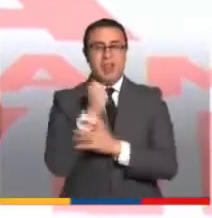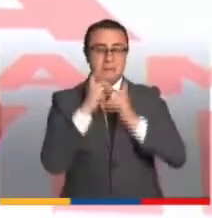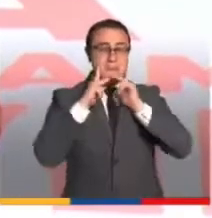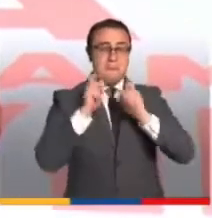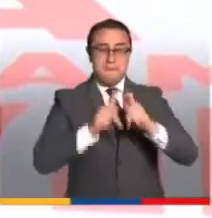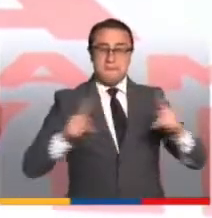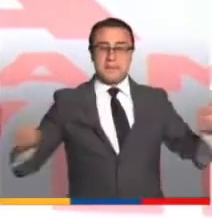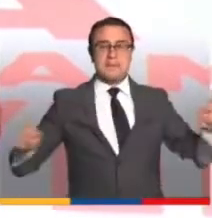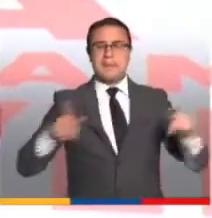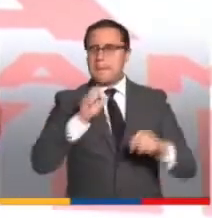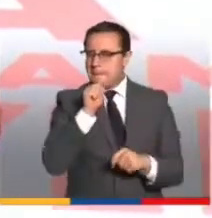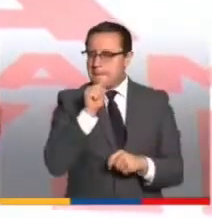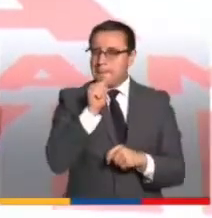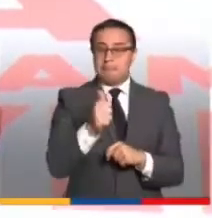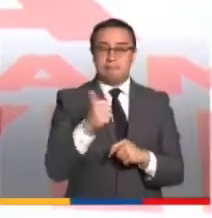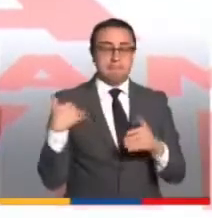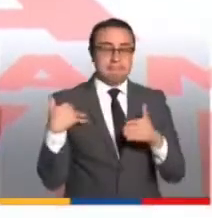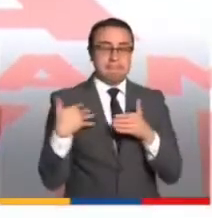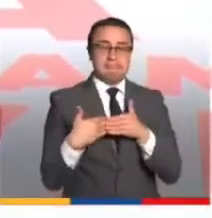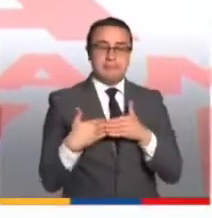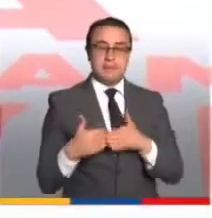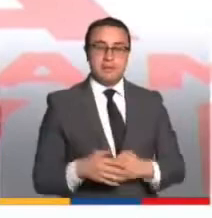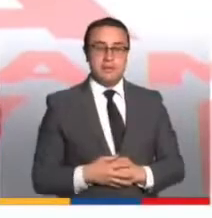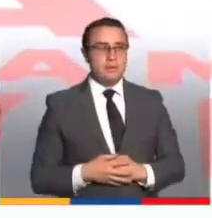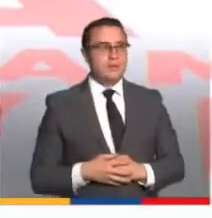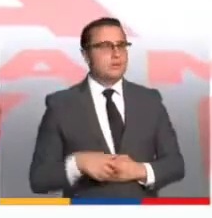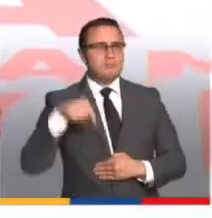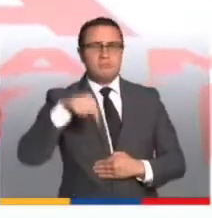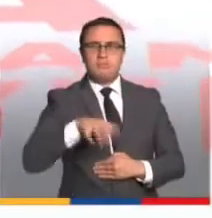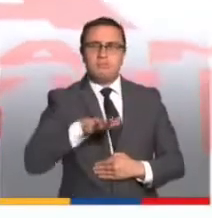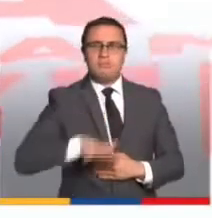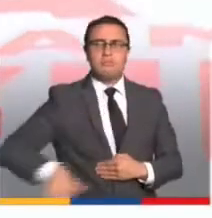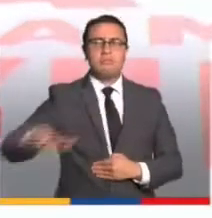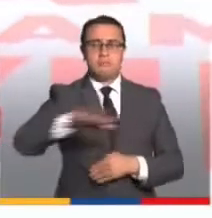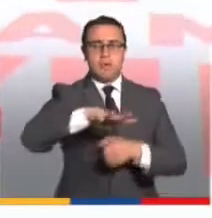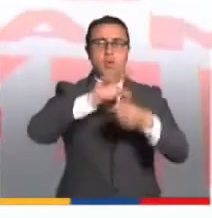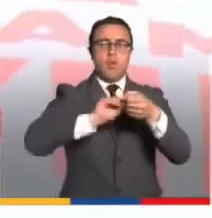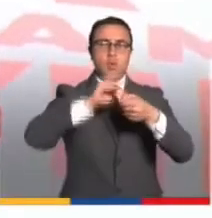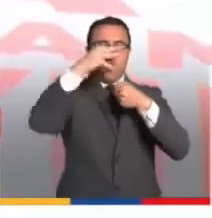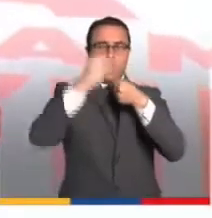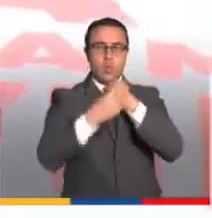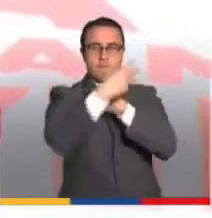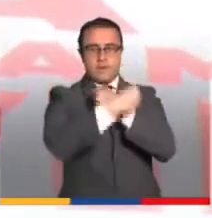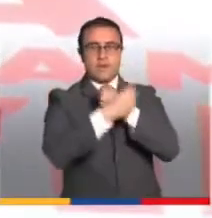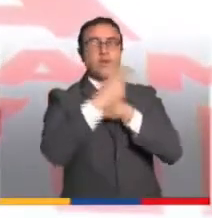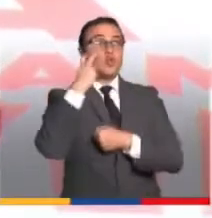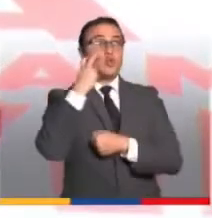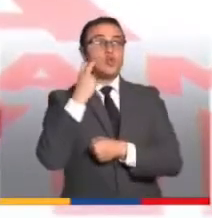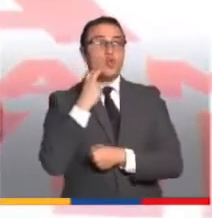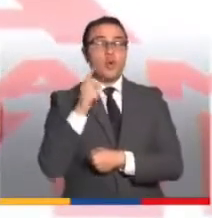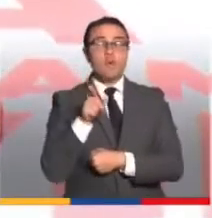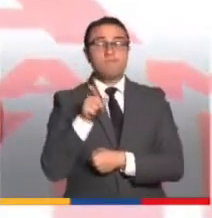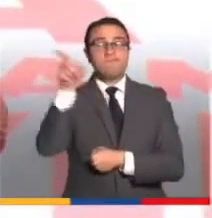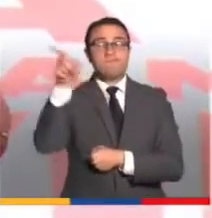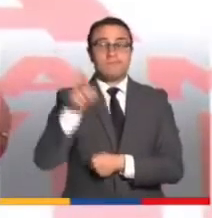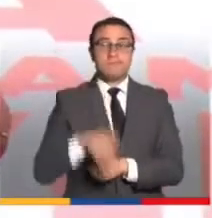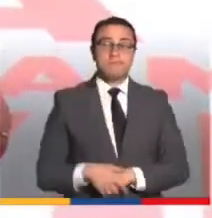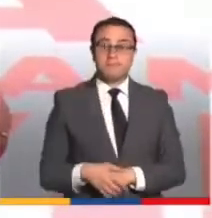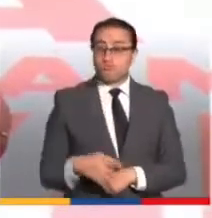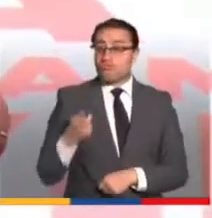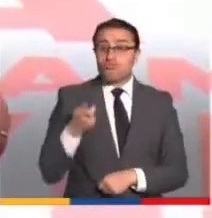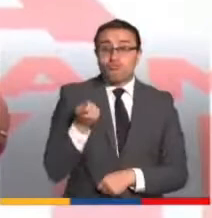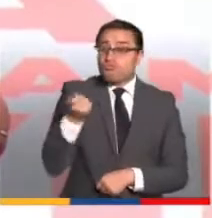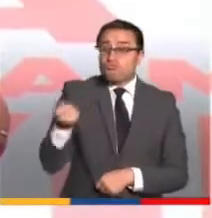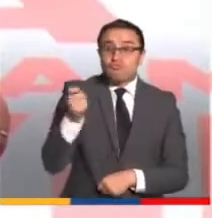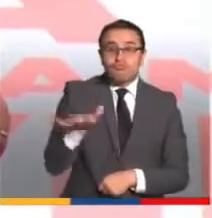historia reciente. El escenario está aquí, en el Urabá chocuano, cerca de